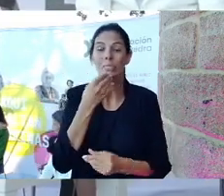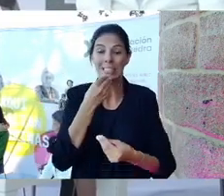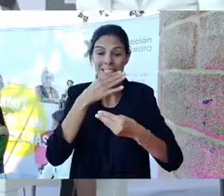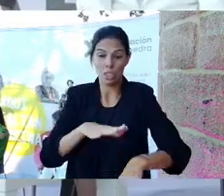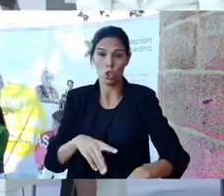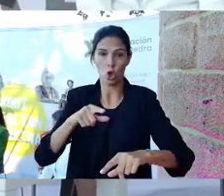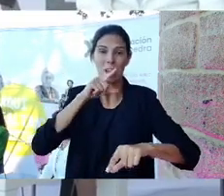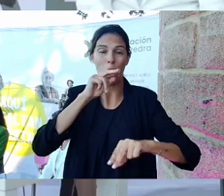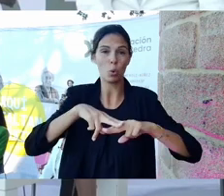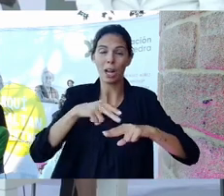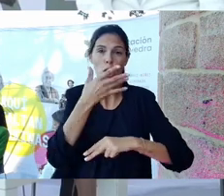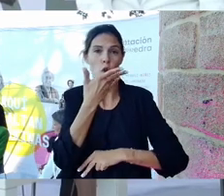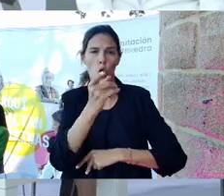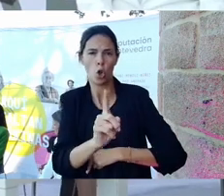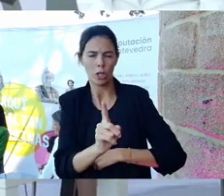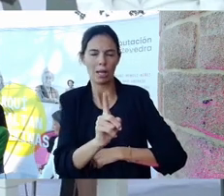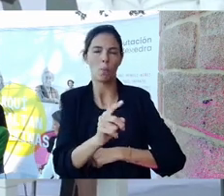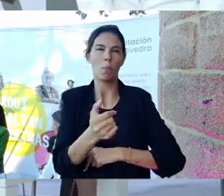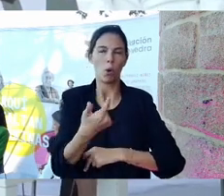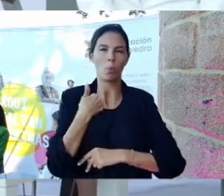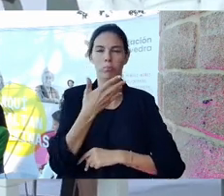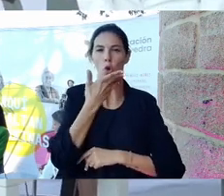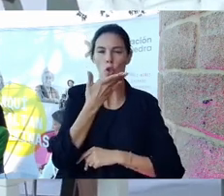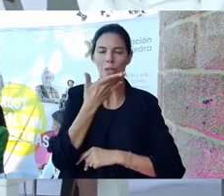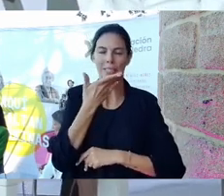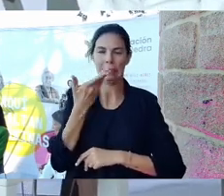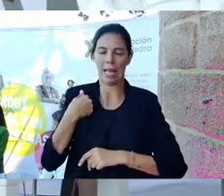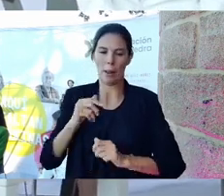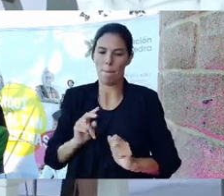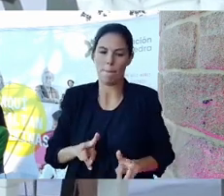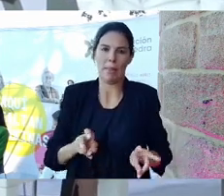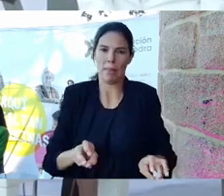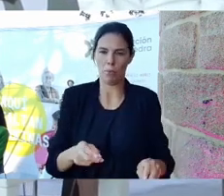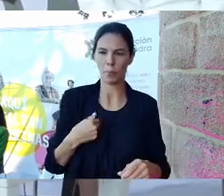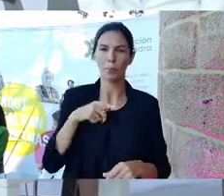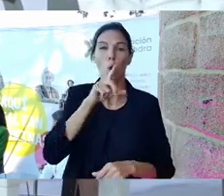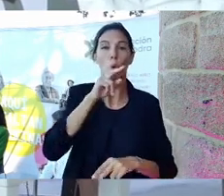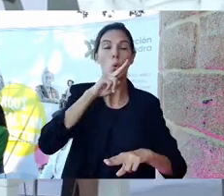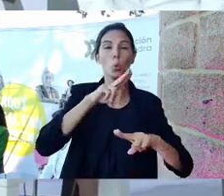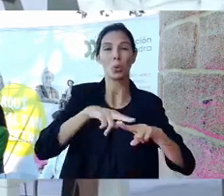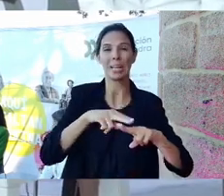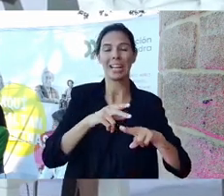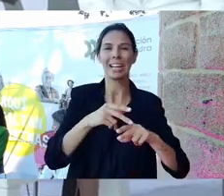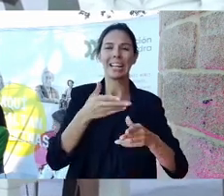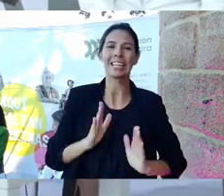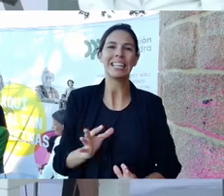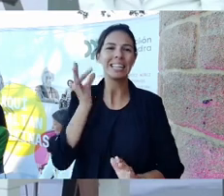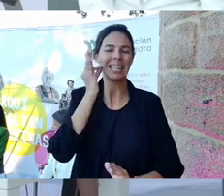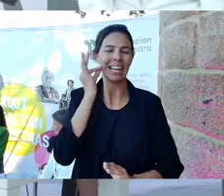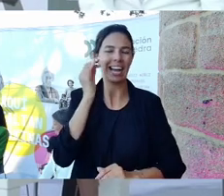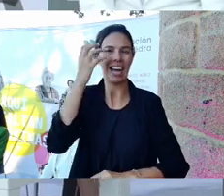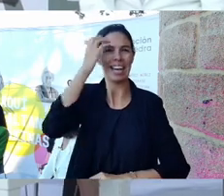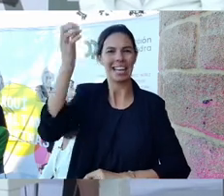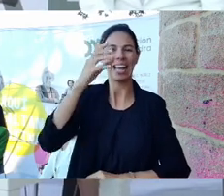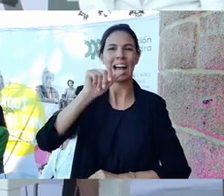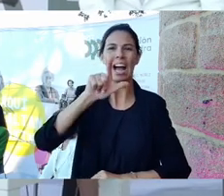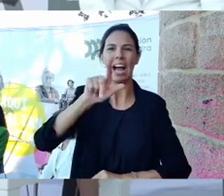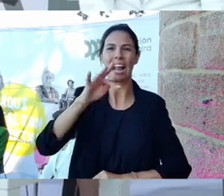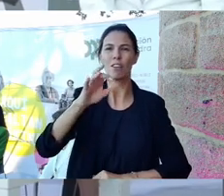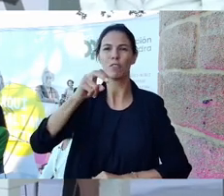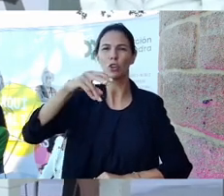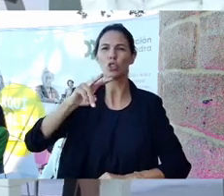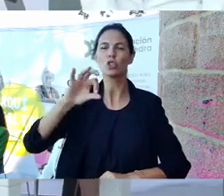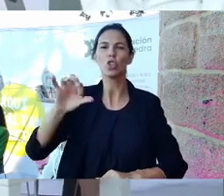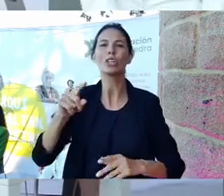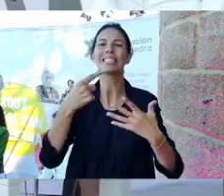coñeza a historia de Urraca, pois poñendo un pouquiño de contexto. Urraca era filla do rei Alfonso